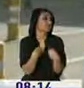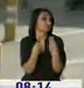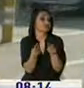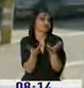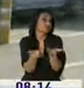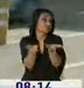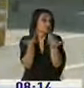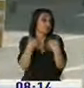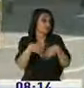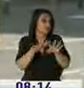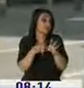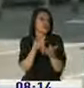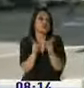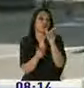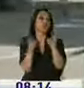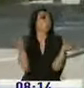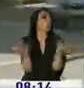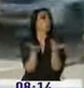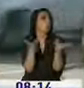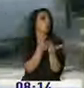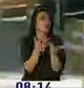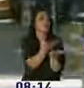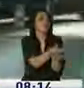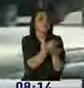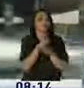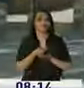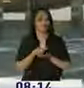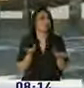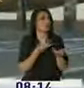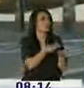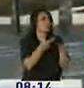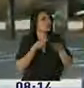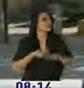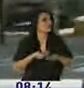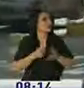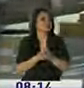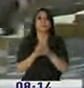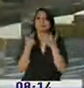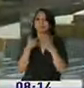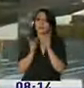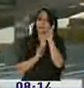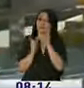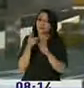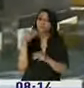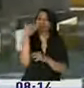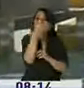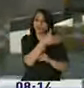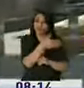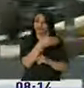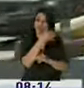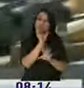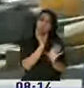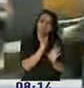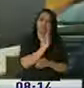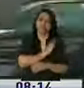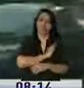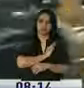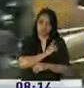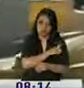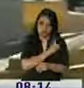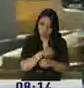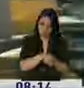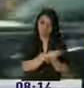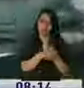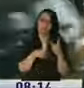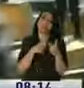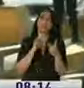también. Ellos, ¿dónde deben retirar esos TACs? Bueno, ya la ciudadanía se ha acercado a los centros de distribución de tags, a